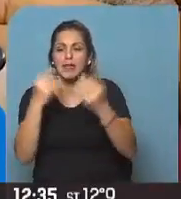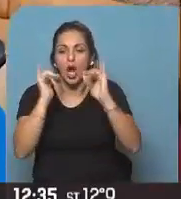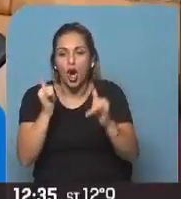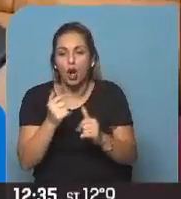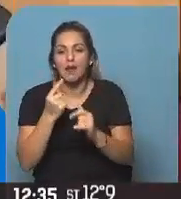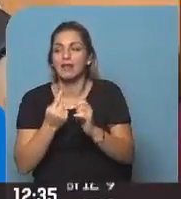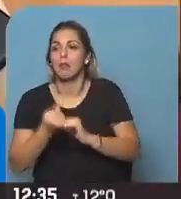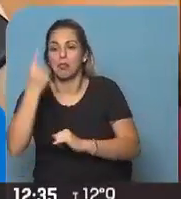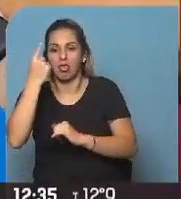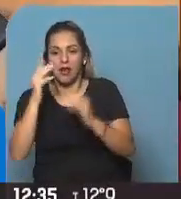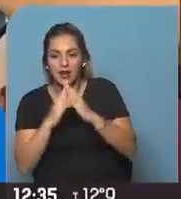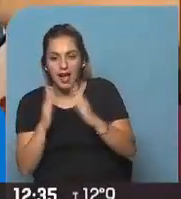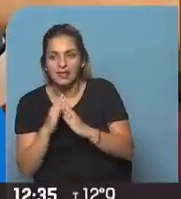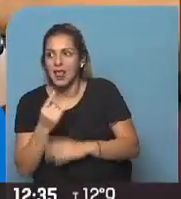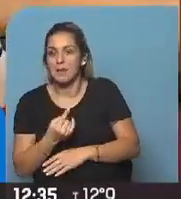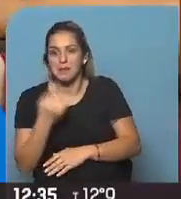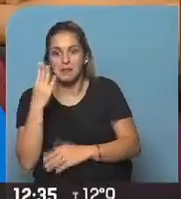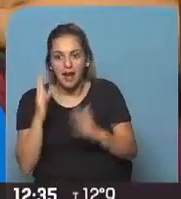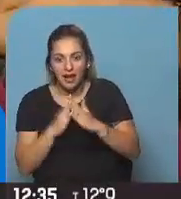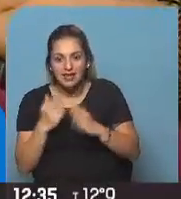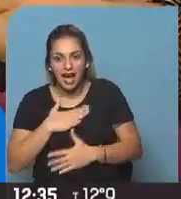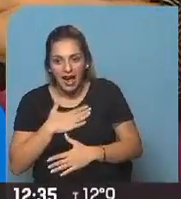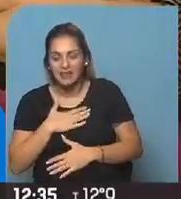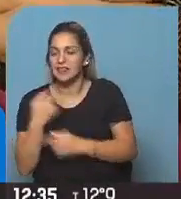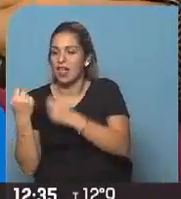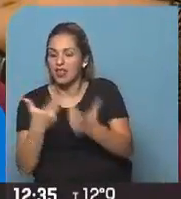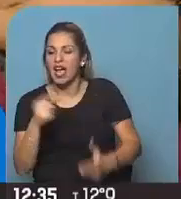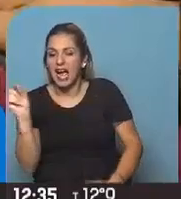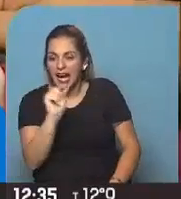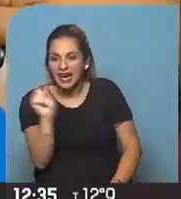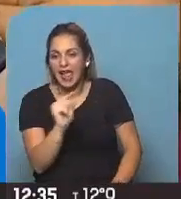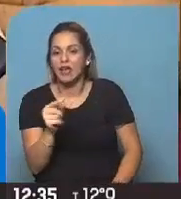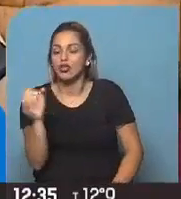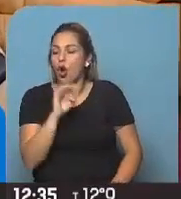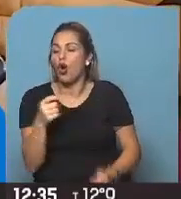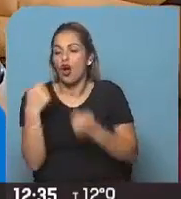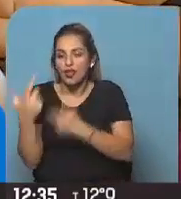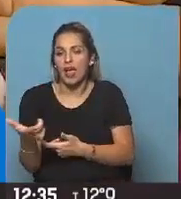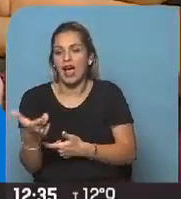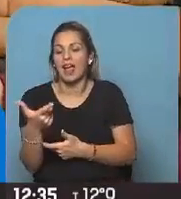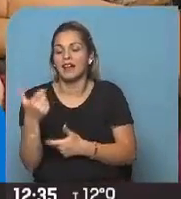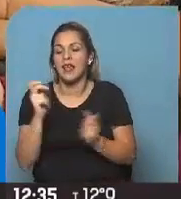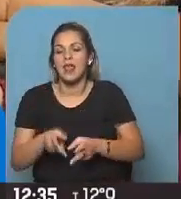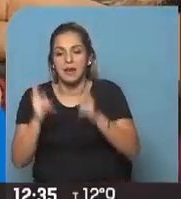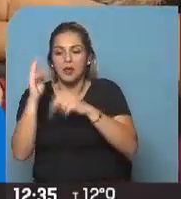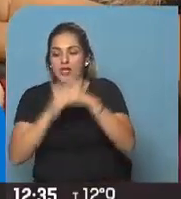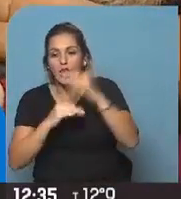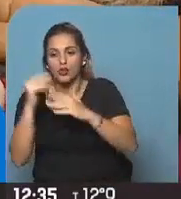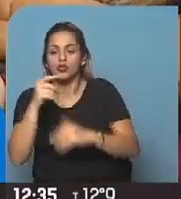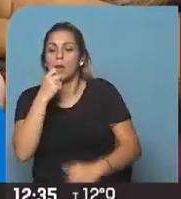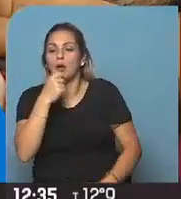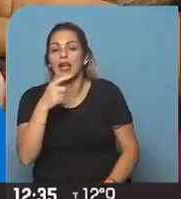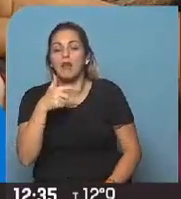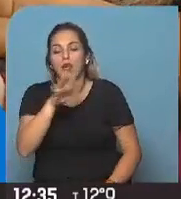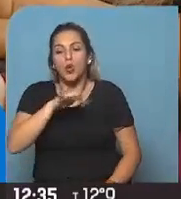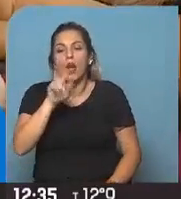hogar. En algunos casos se les da crédito, en otros se les ayuda a acceder a departamentos que está construyendo la ciudad. Por ejemplo, es la Villa Olímpica, que